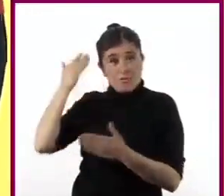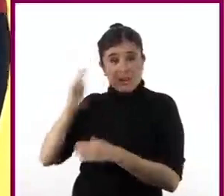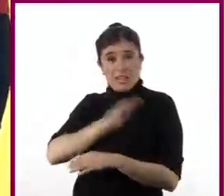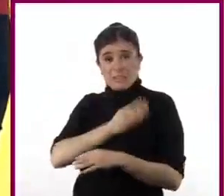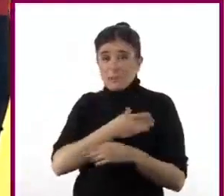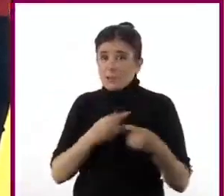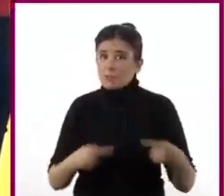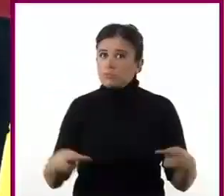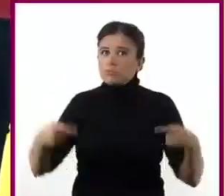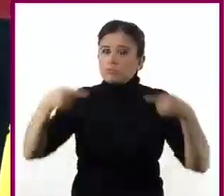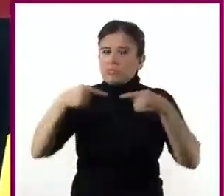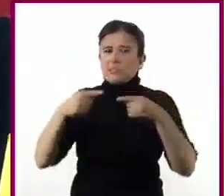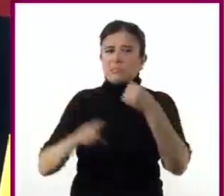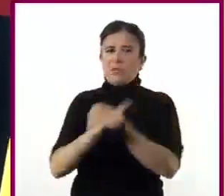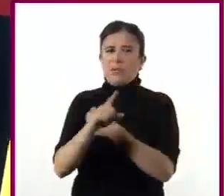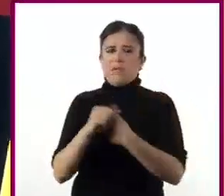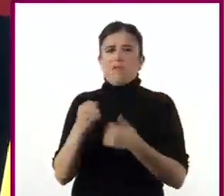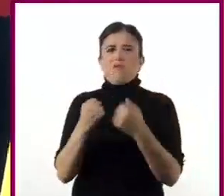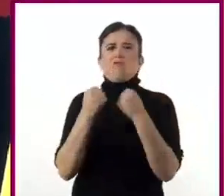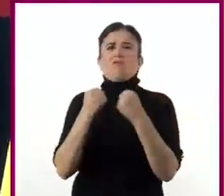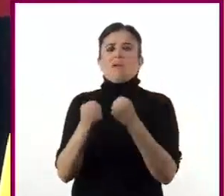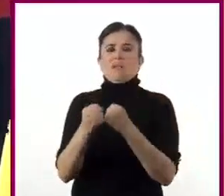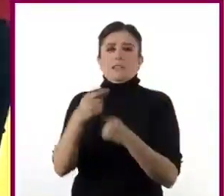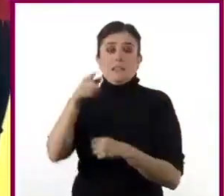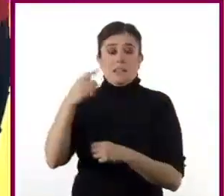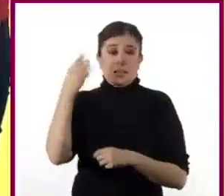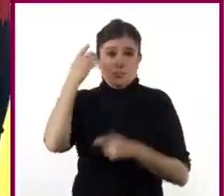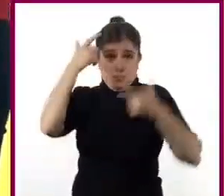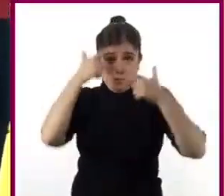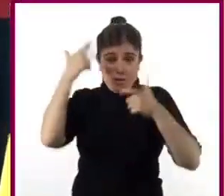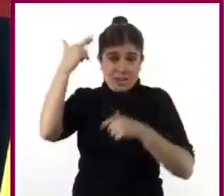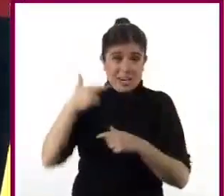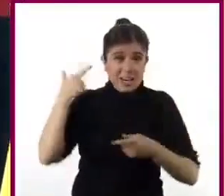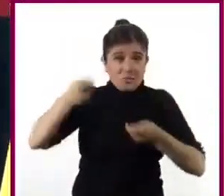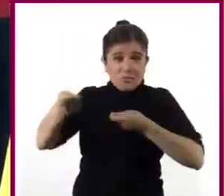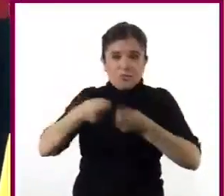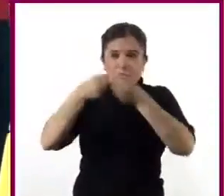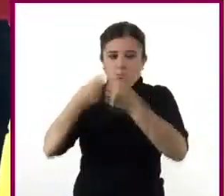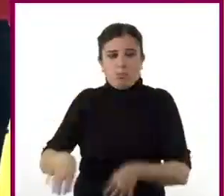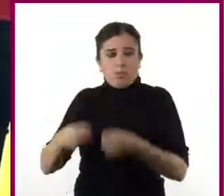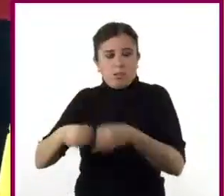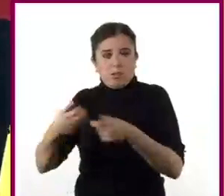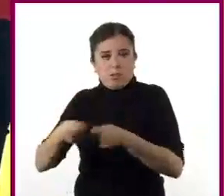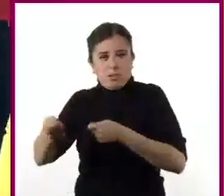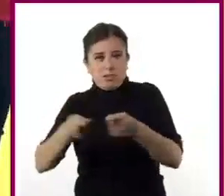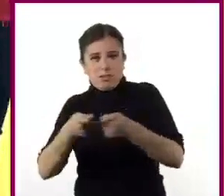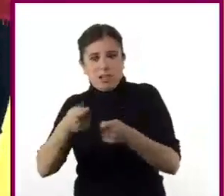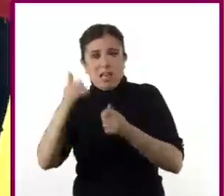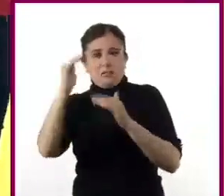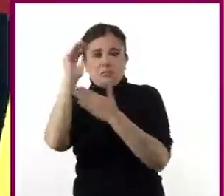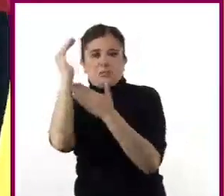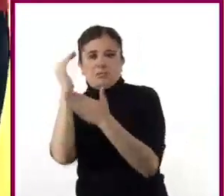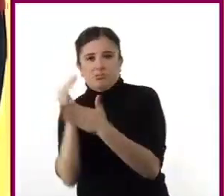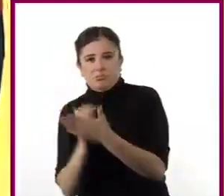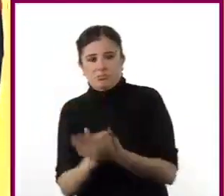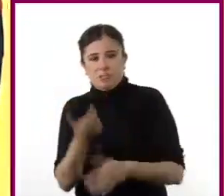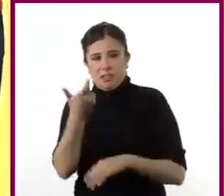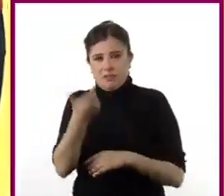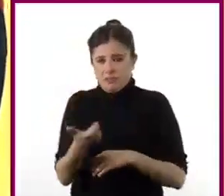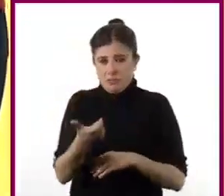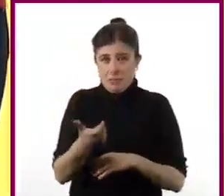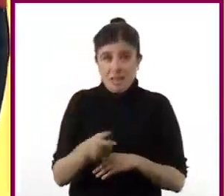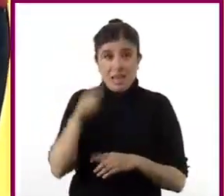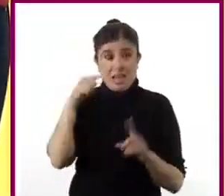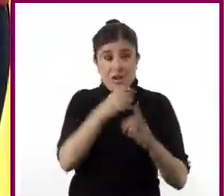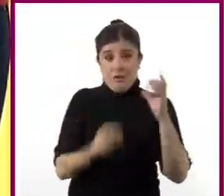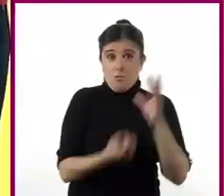enfrentó conflictos muy fuertes que generaron que la corona perdiera control y el deterioro de su economía. En tanto que en la